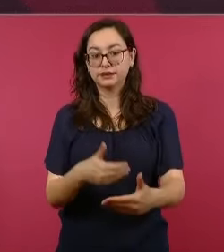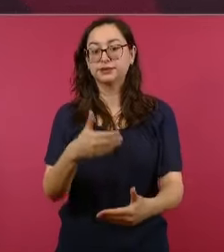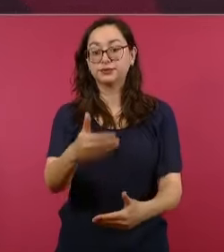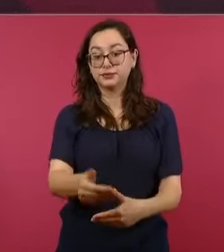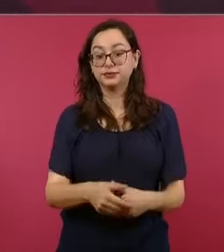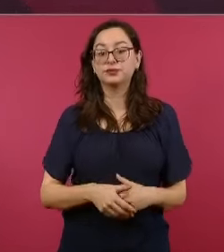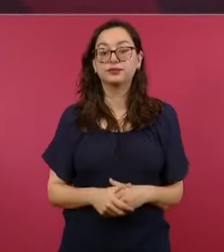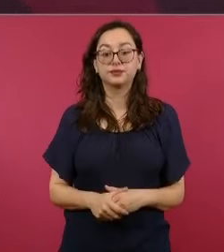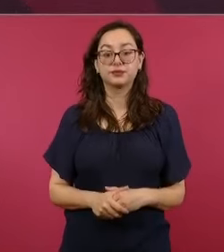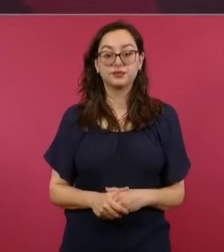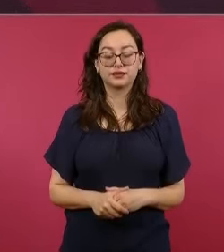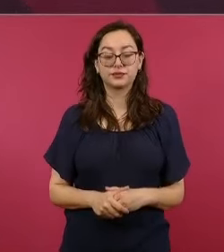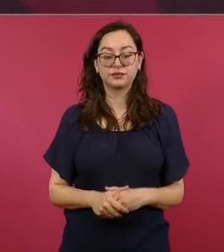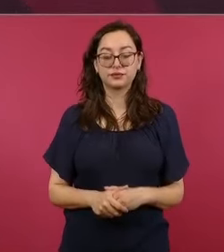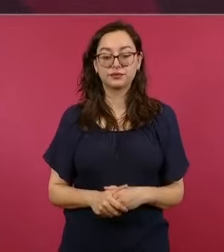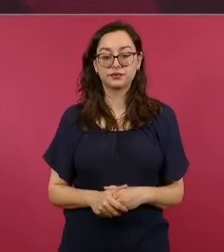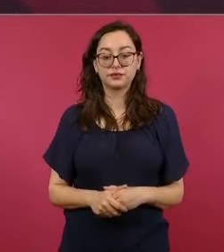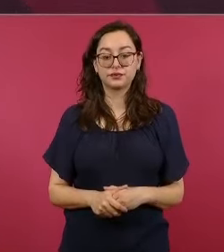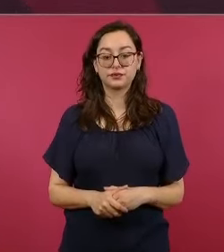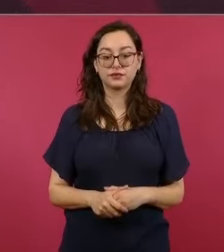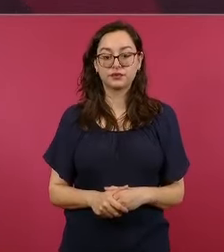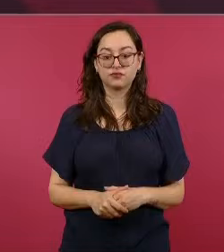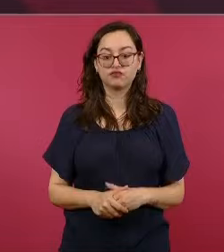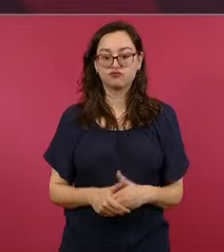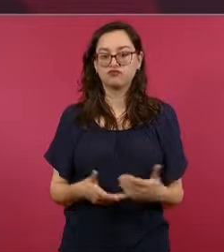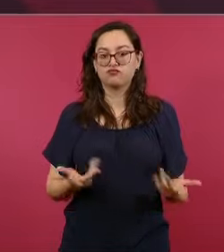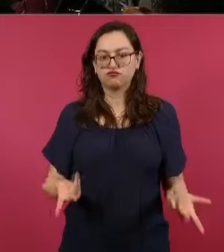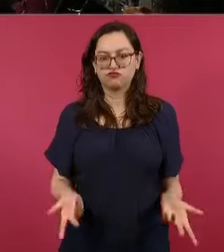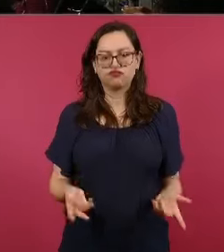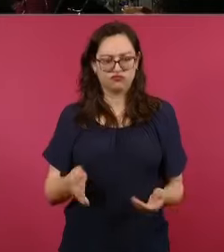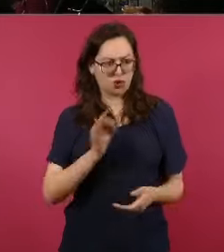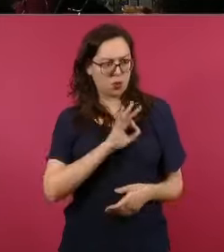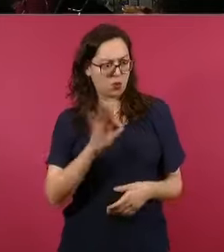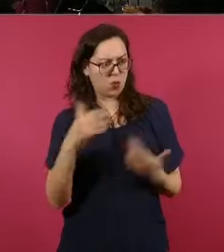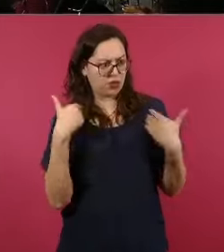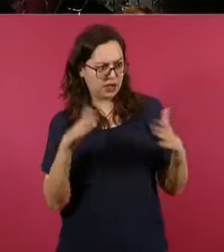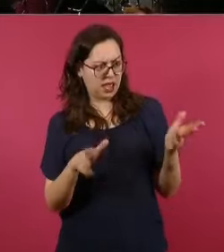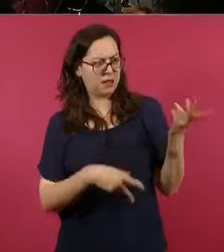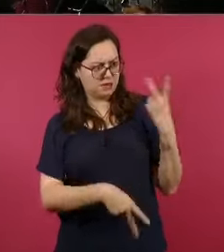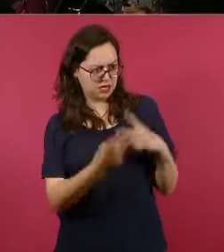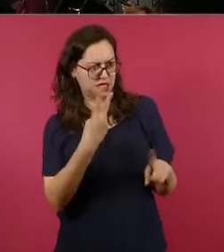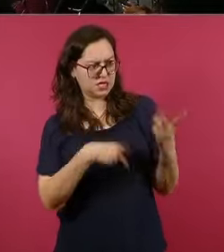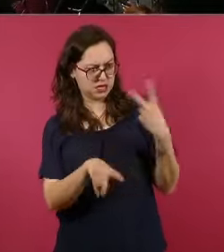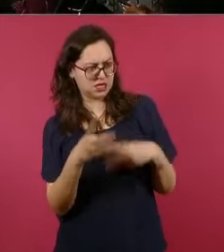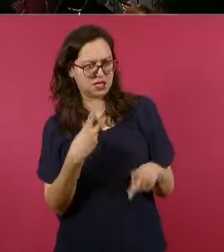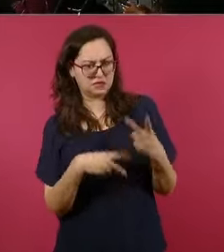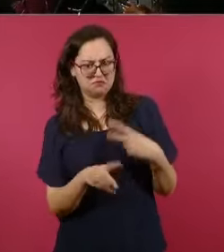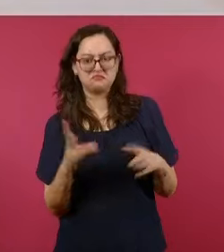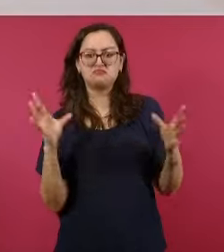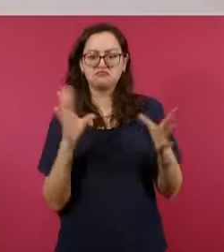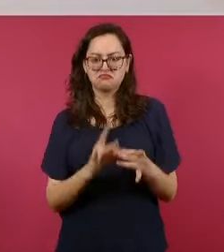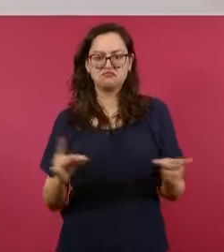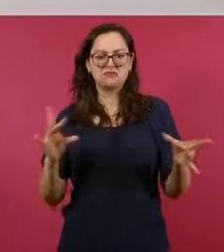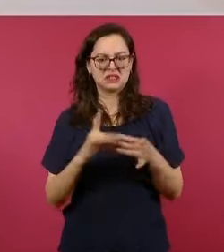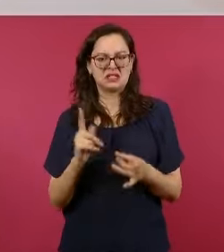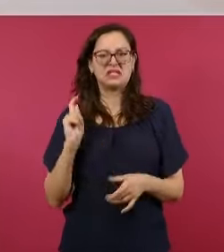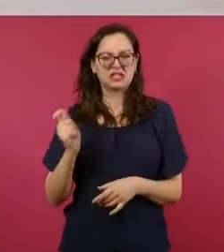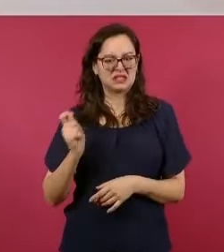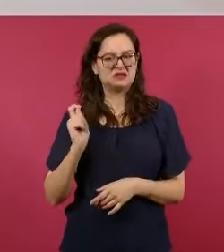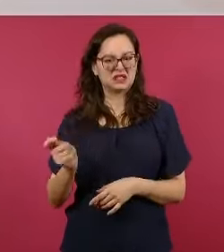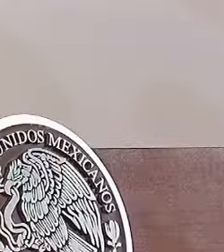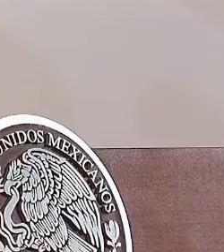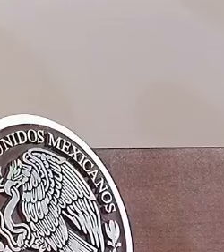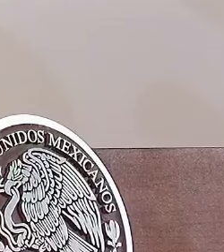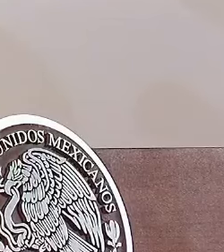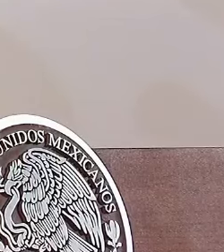bastante y Sería muy bueno que viniera que nos explicaran